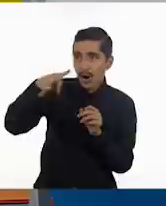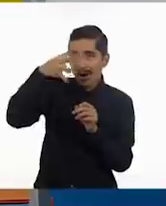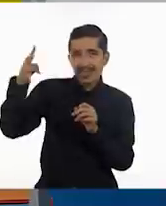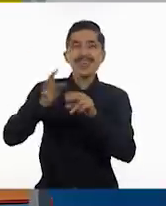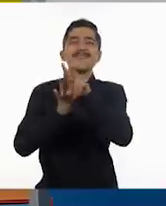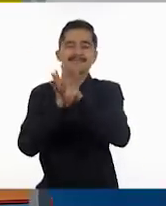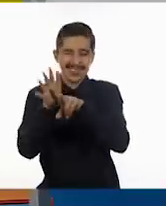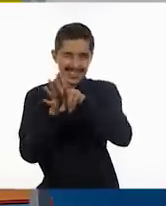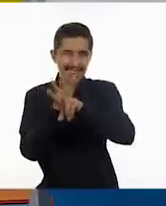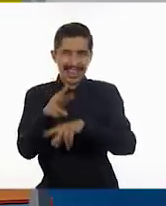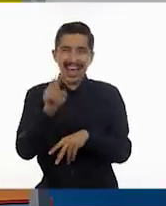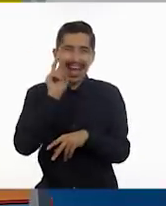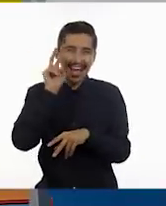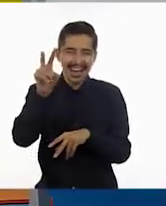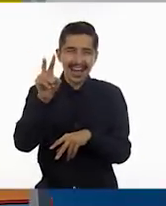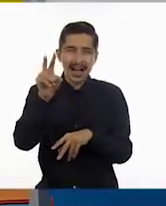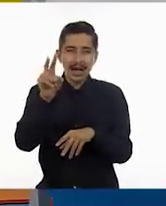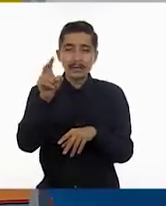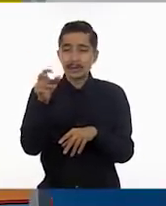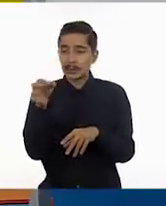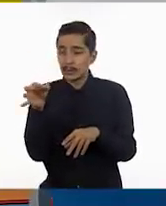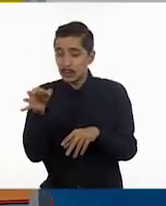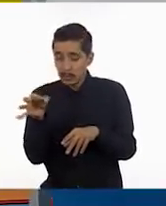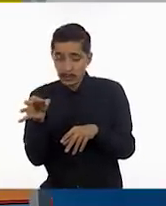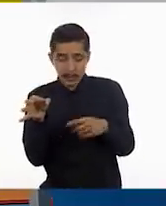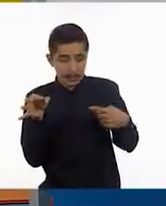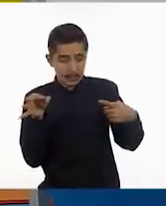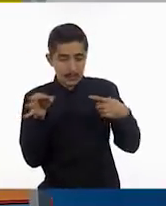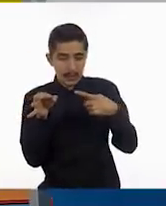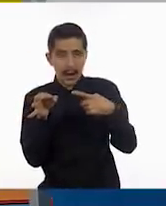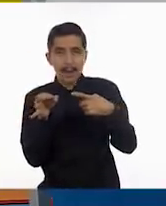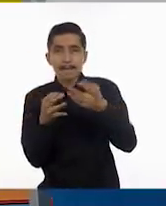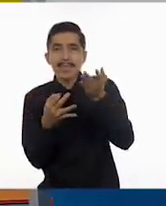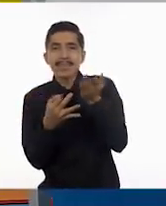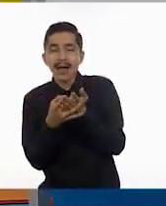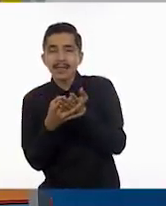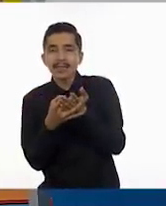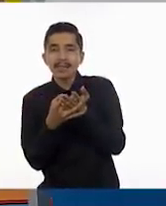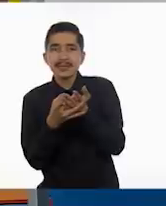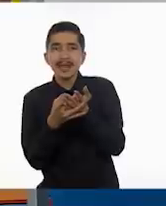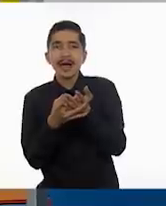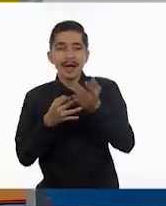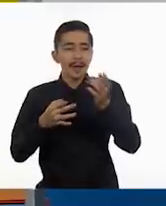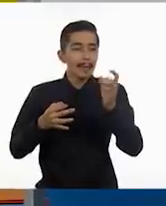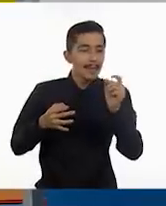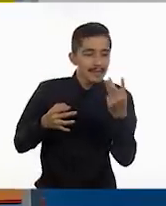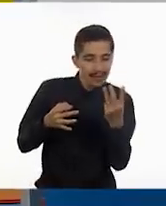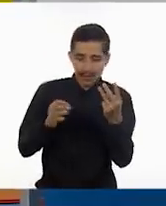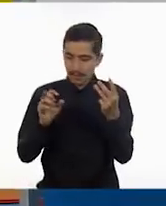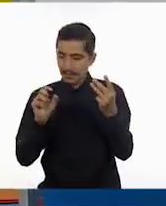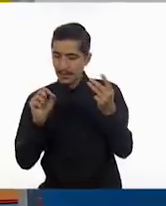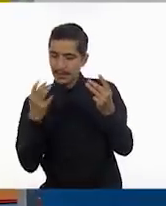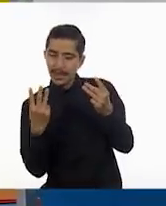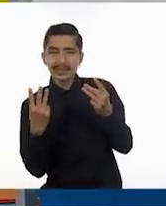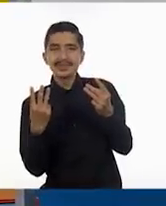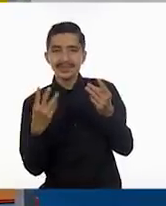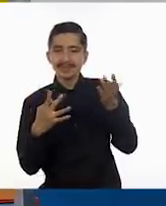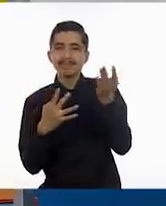video, el óvulo y el espermatozoide solo tienen la mitad de esos 46 cromosomas. Ya vimos